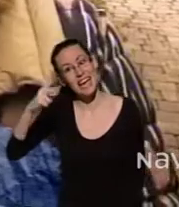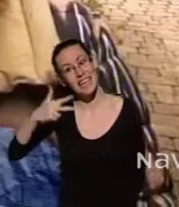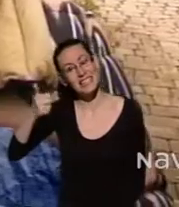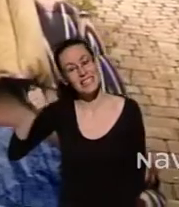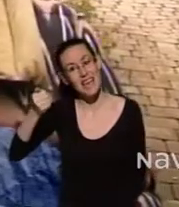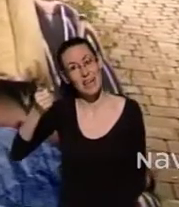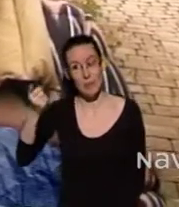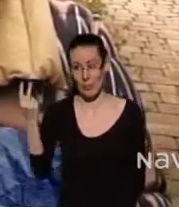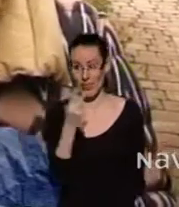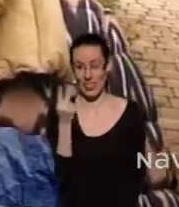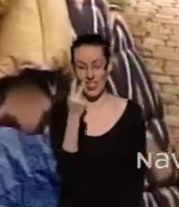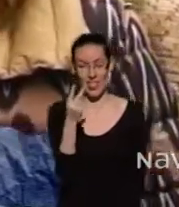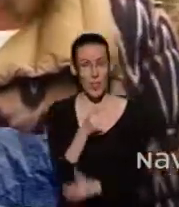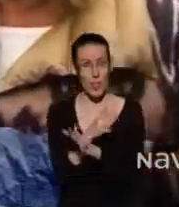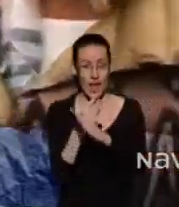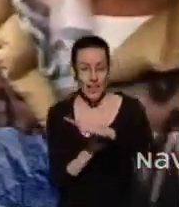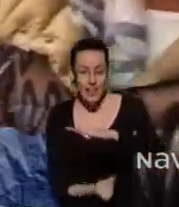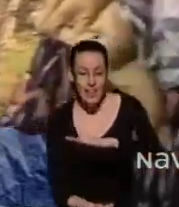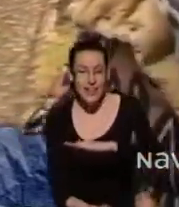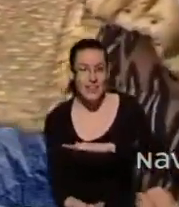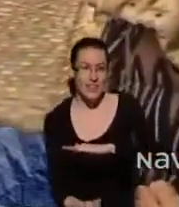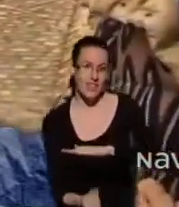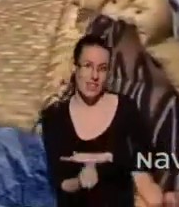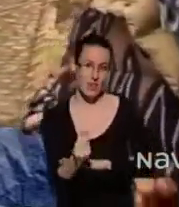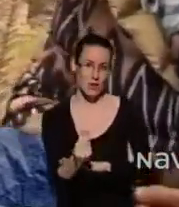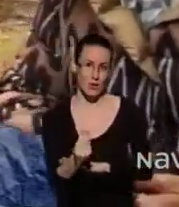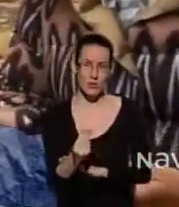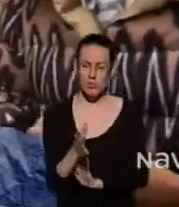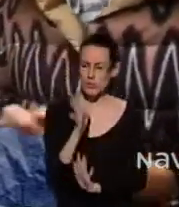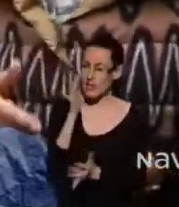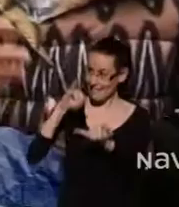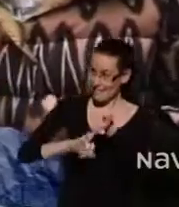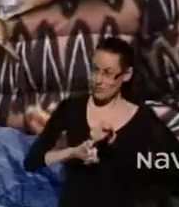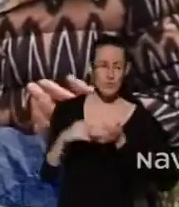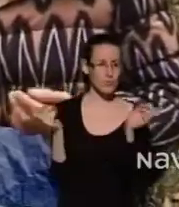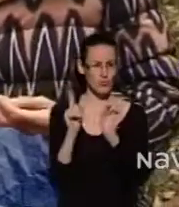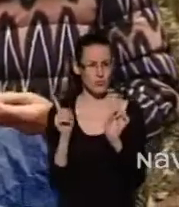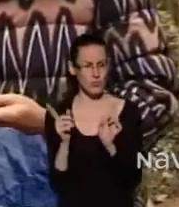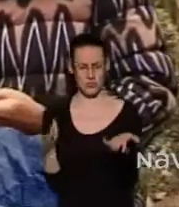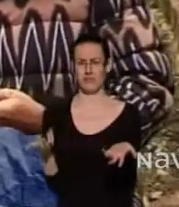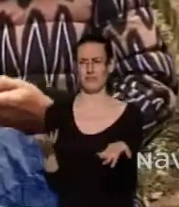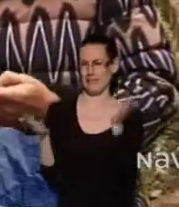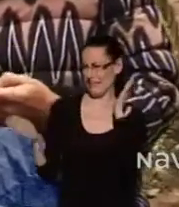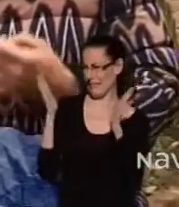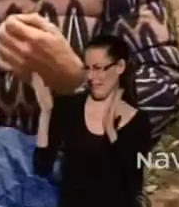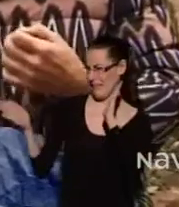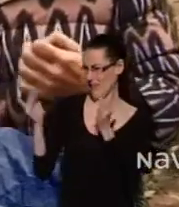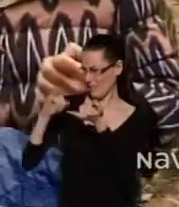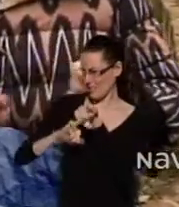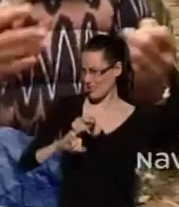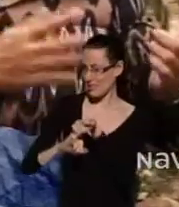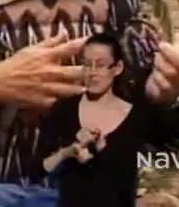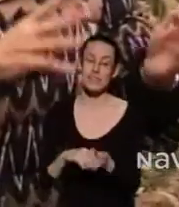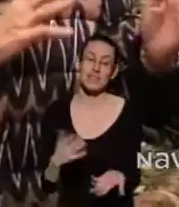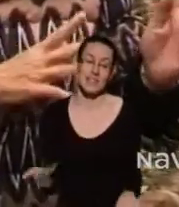se llamó Ramiro. Ramiro ¿Pero se I. casaron o no? No, no se casaron. ¿Y por qué no se casaron en aquella época? Pues porque el rey tenía que